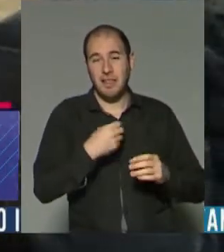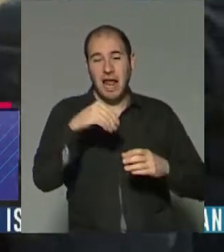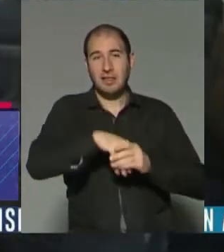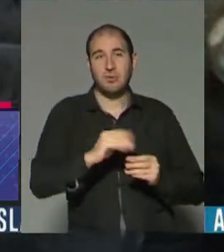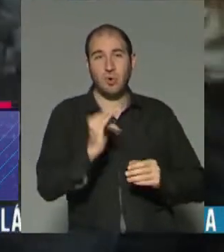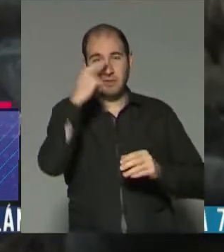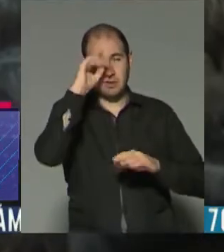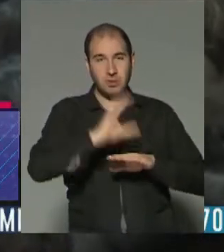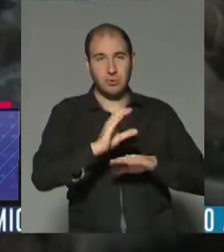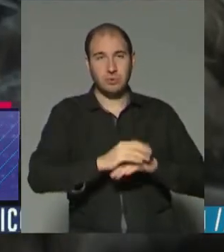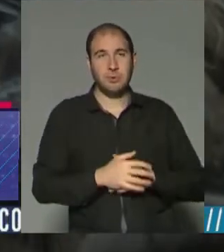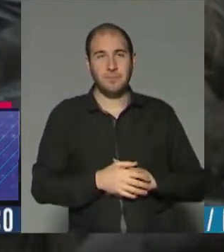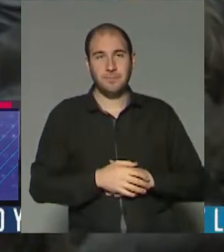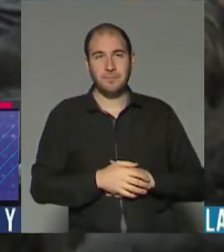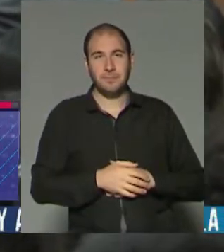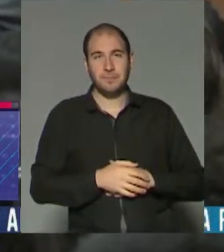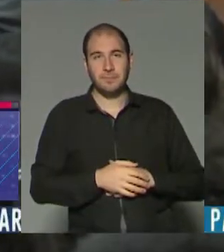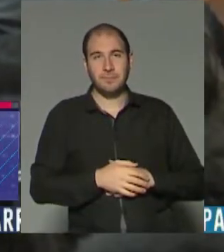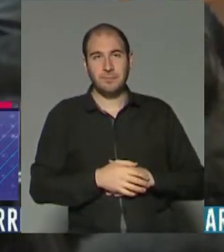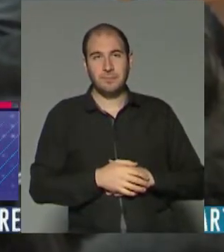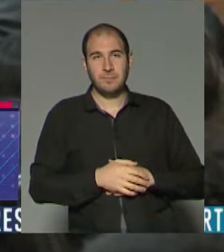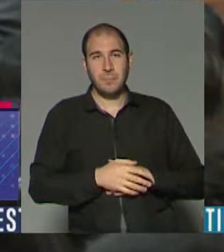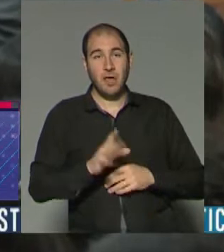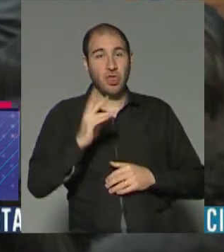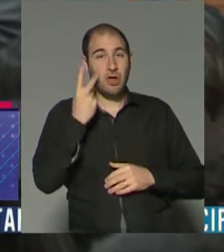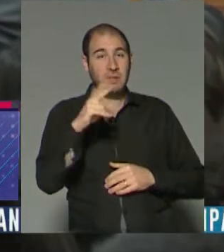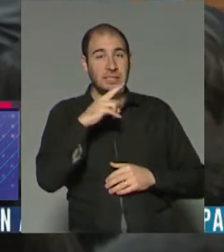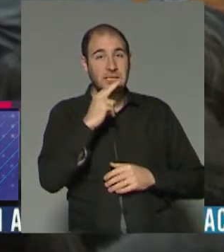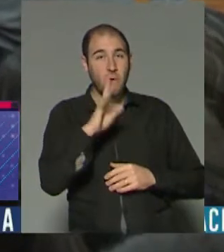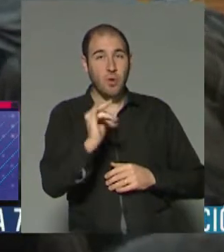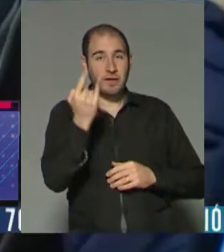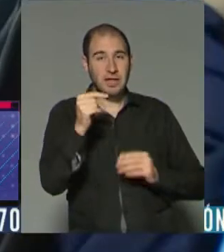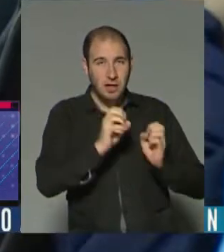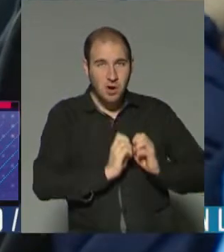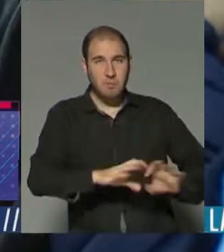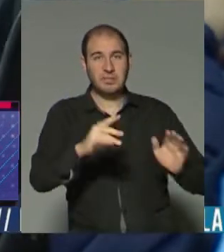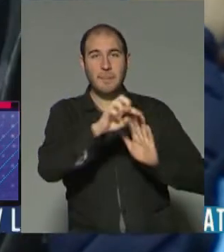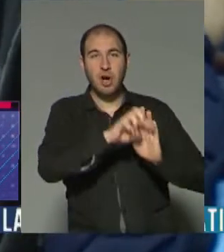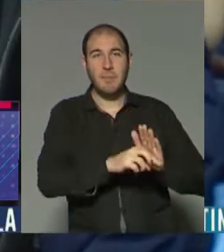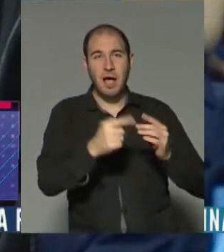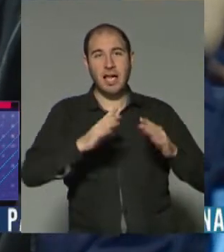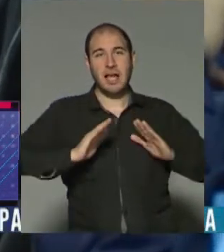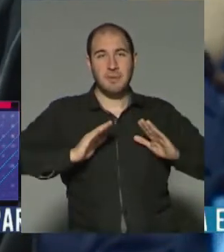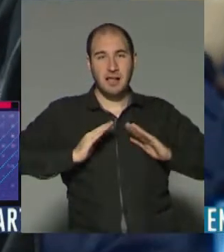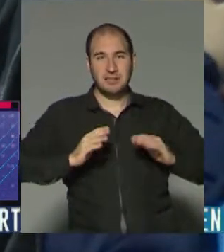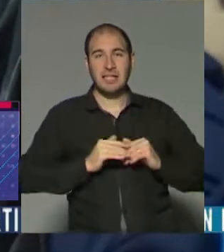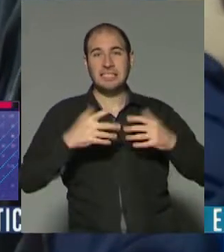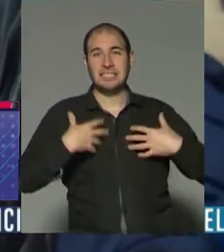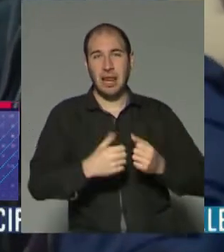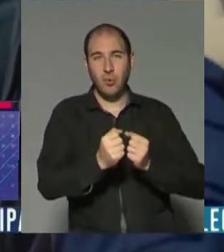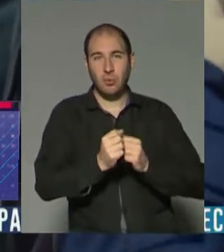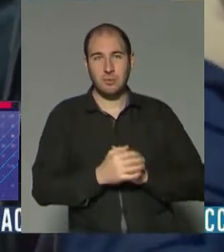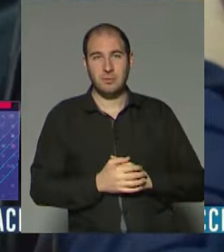la Universidad Nacional de Cuyo. Bueno, en 2017 la universidad puso en marcha el programa de actividad física y